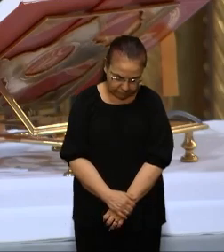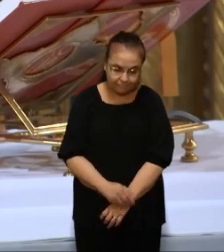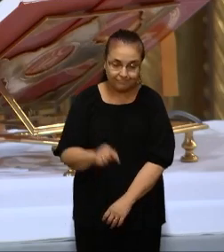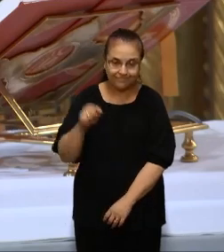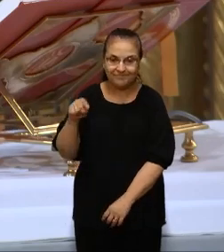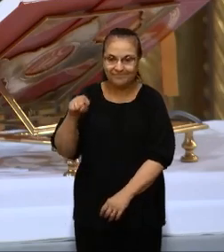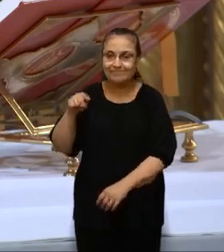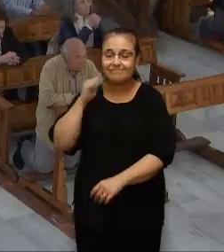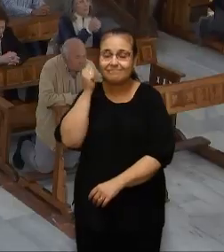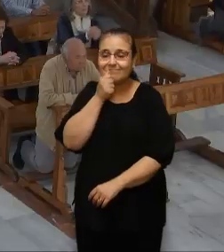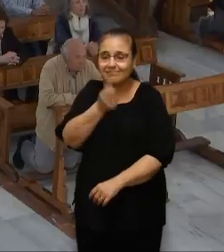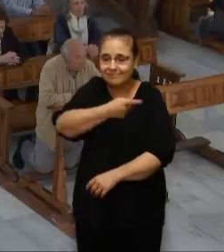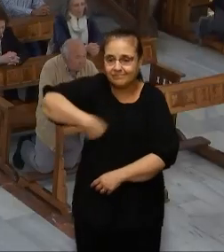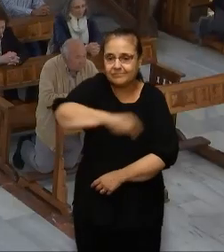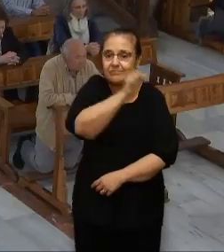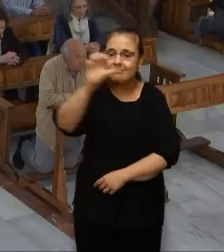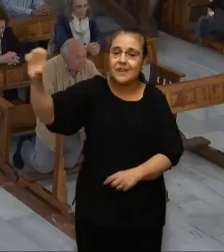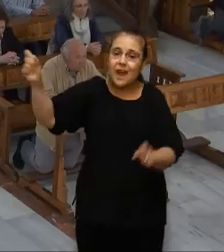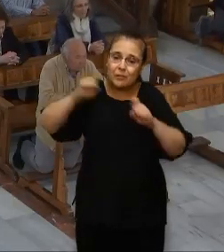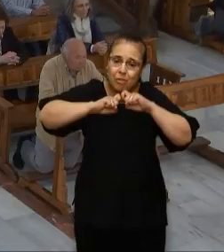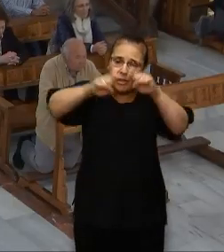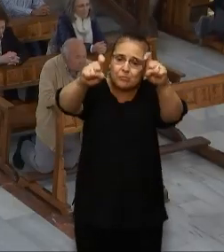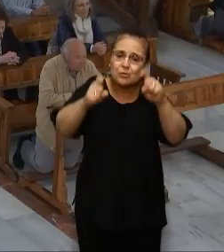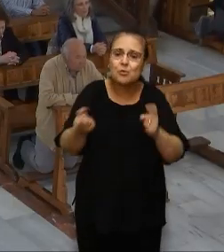Este es el sacramento de nuestra fe.